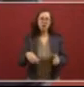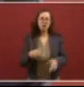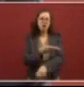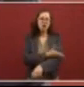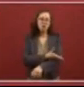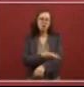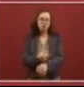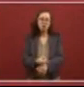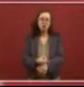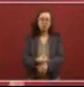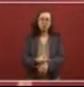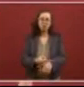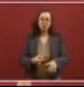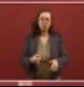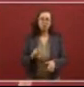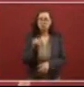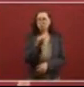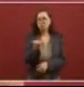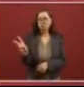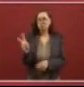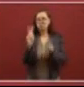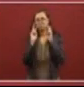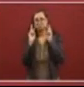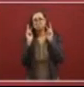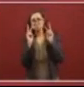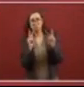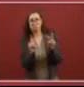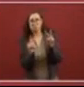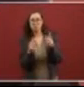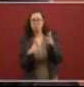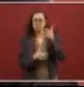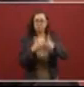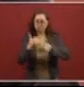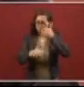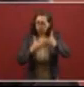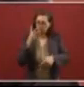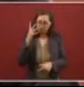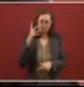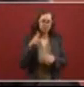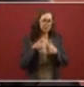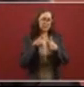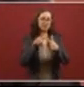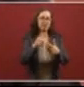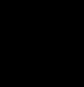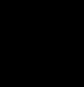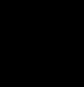para no quedarnos anclados en el pasado.